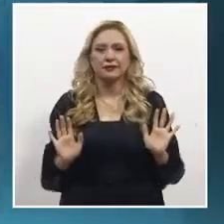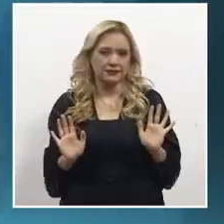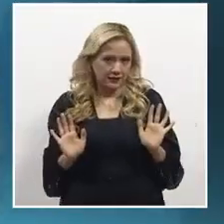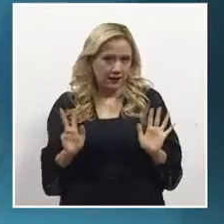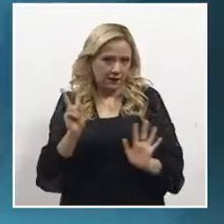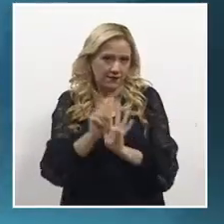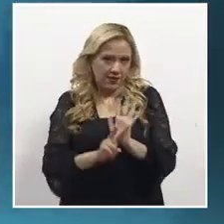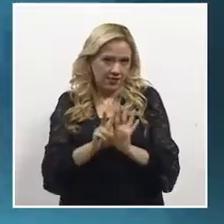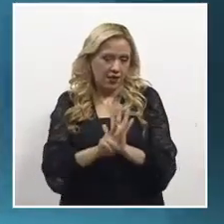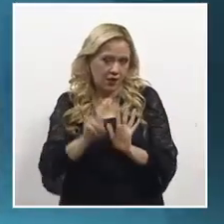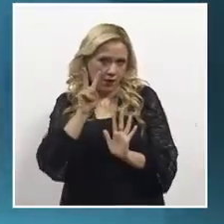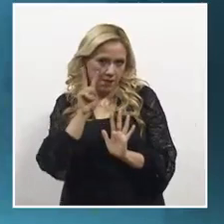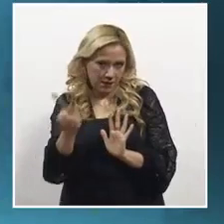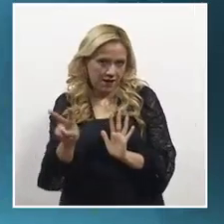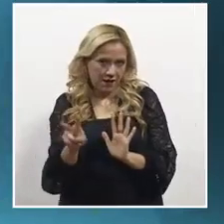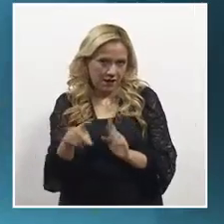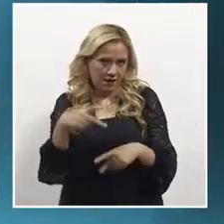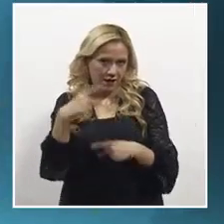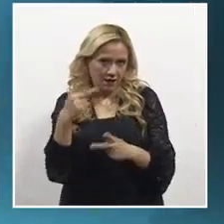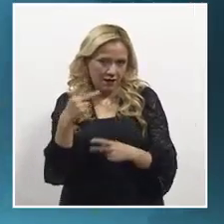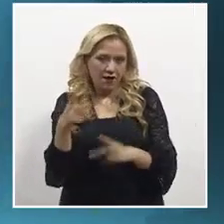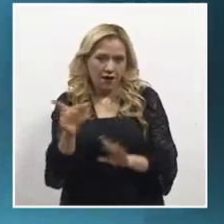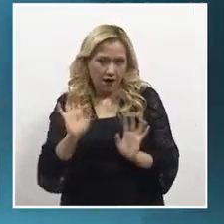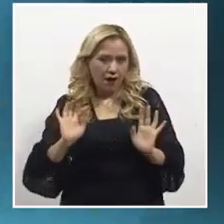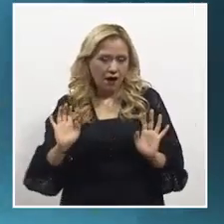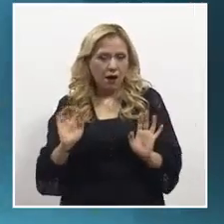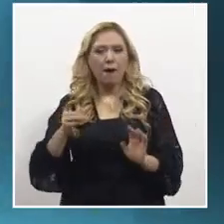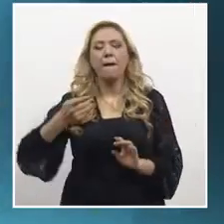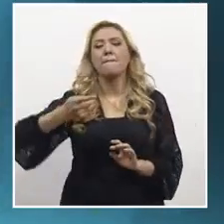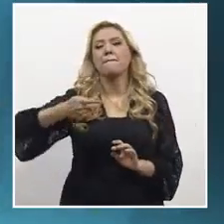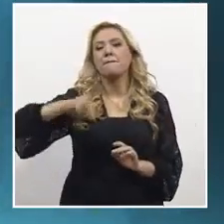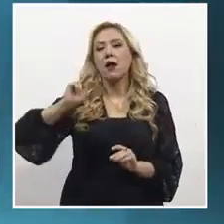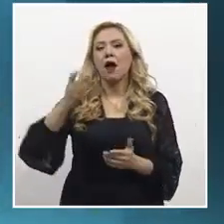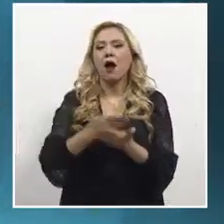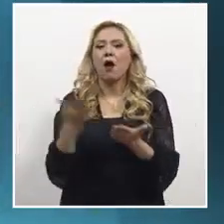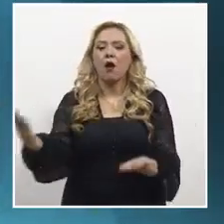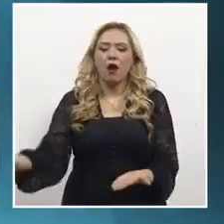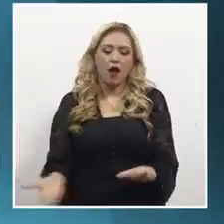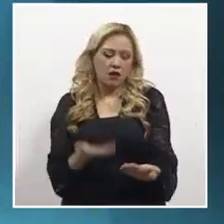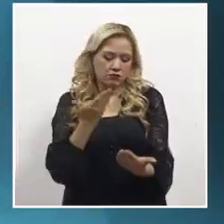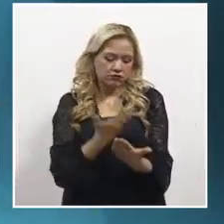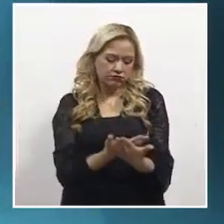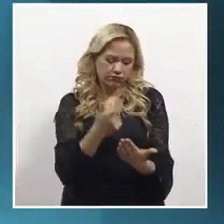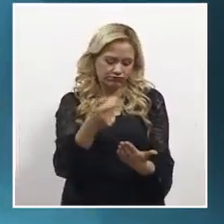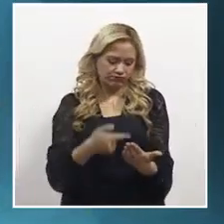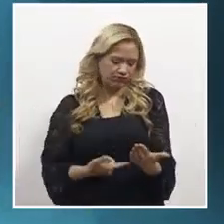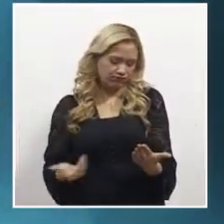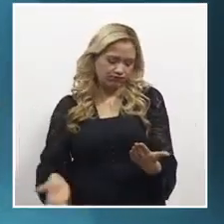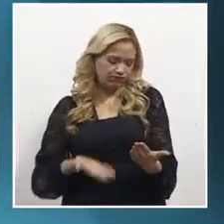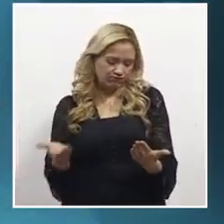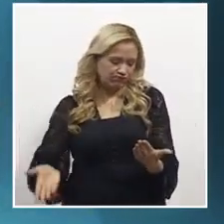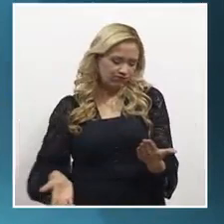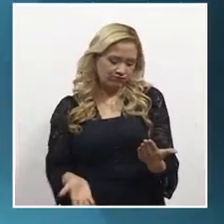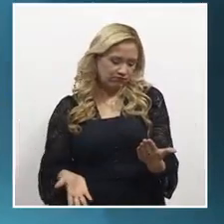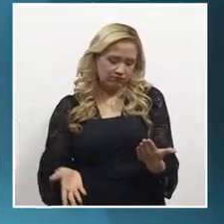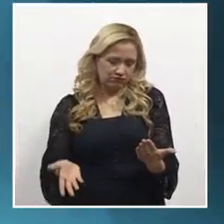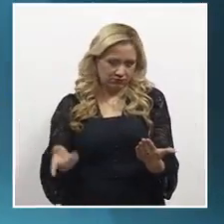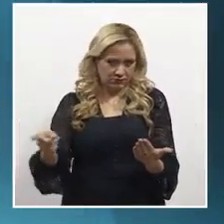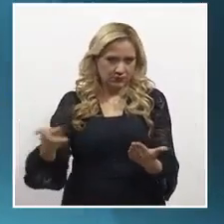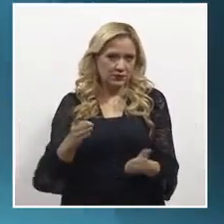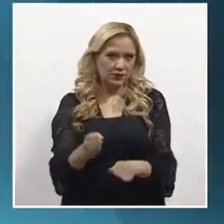videos. A su vez, considero que el proyecto que se pone a nuestra consideración carece de metodología para analizar los